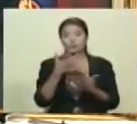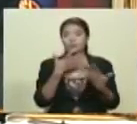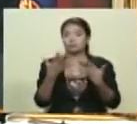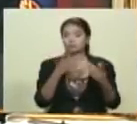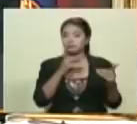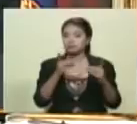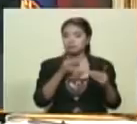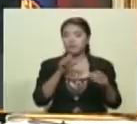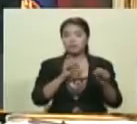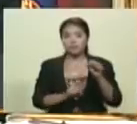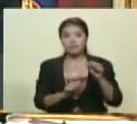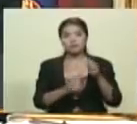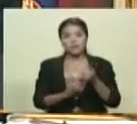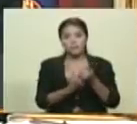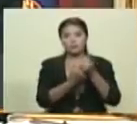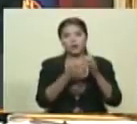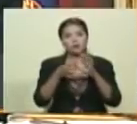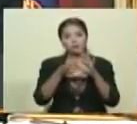de la soberanía de Venezuela.